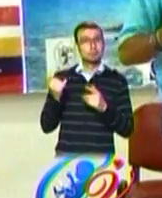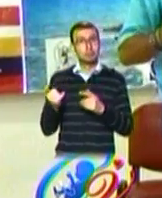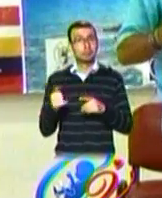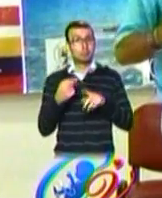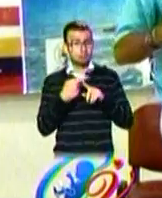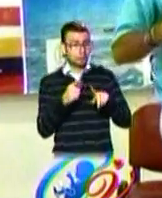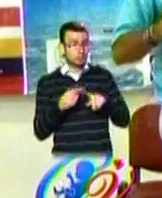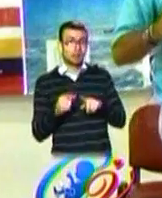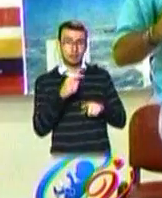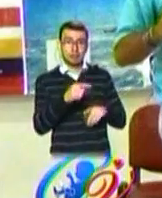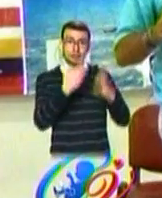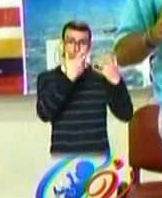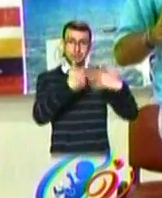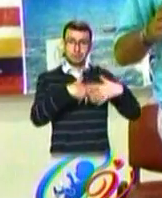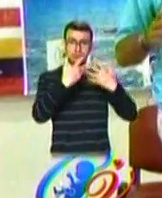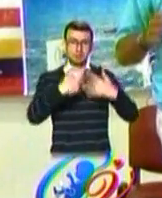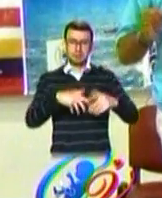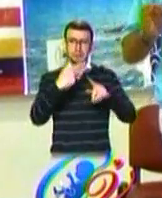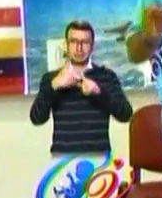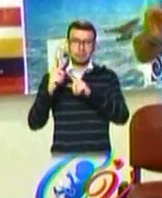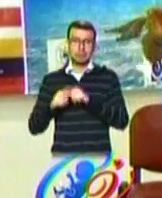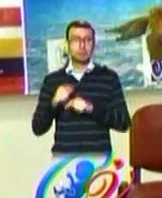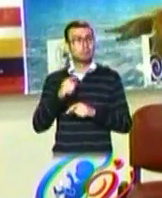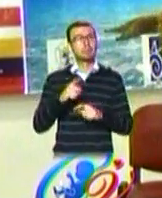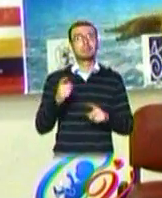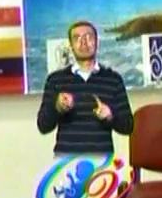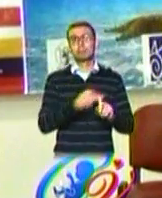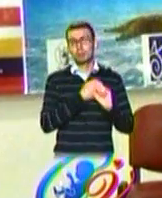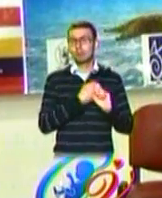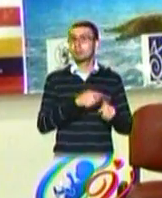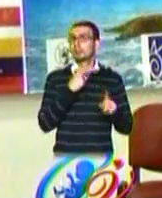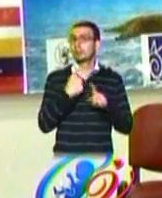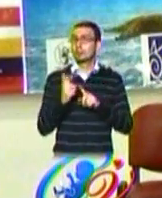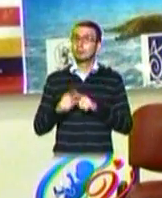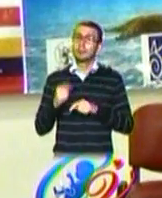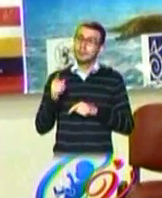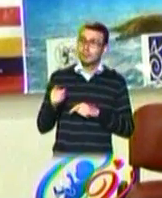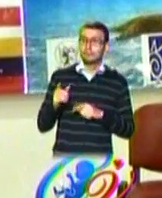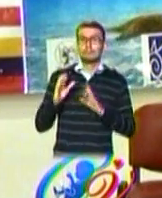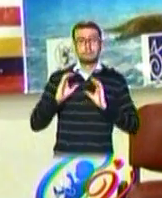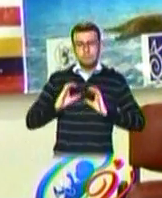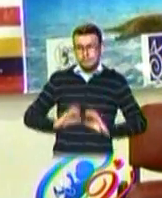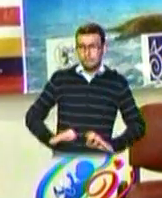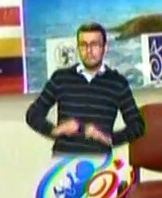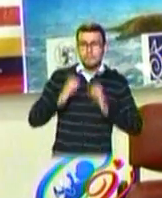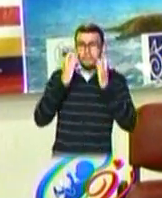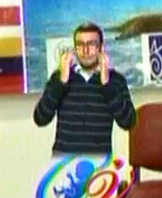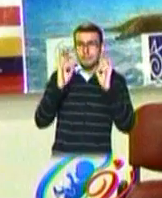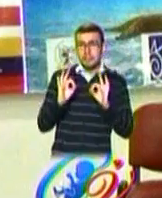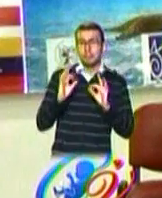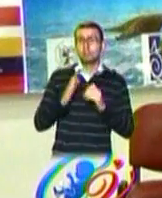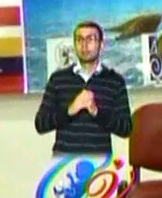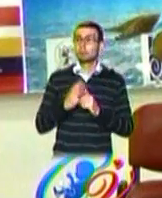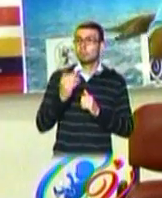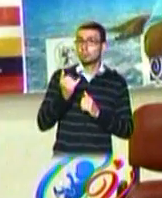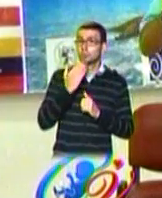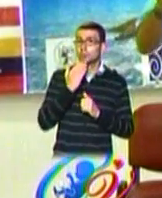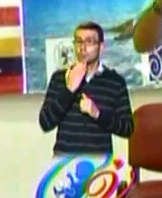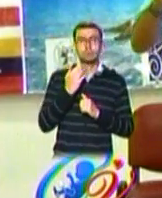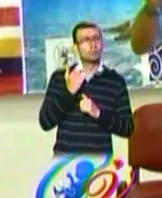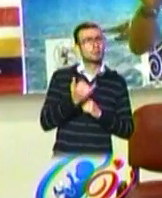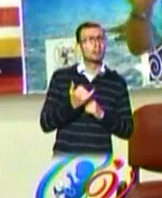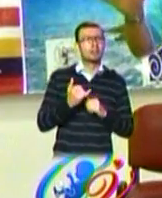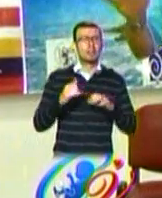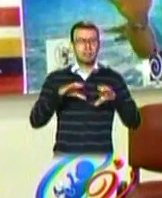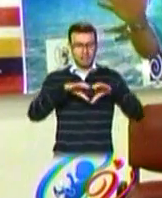biomédicos, encontraron métodos diagnósticos para medir nuestra energía. Los rusos hablaron de la cámara Kirlian, pero era